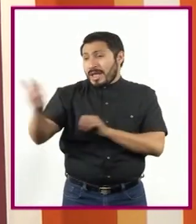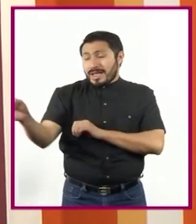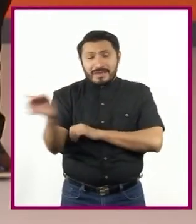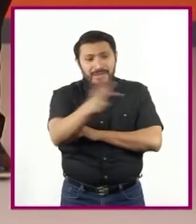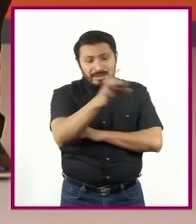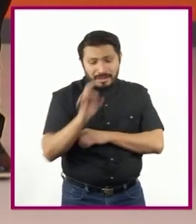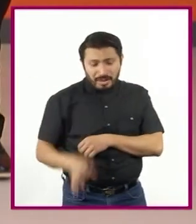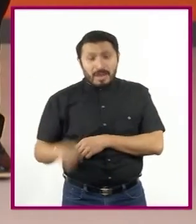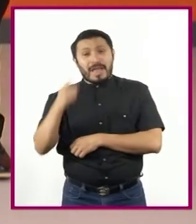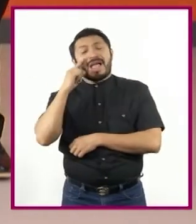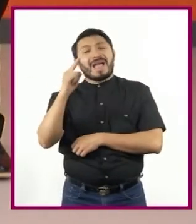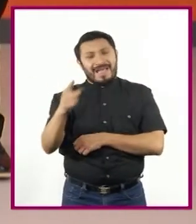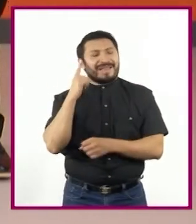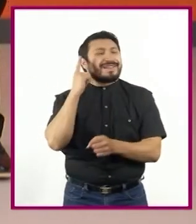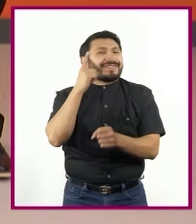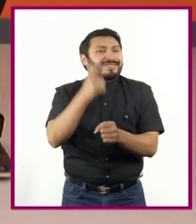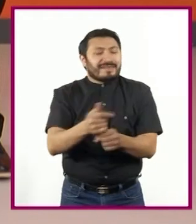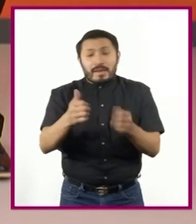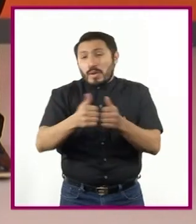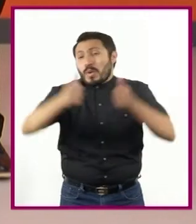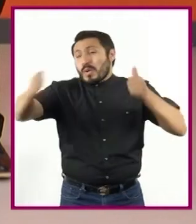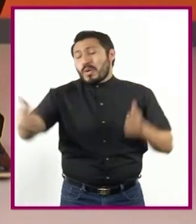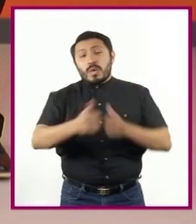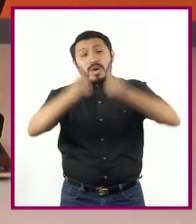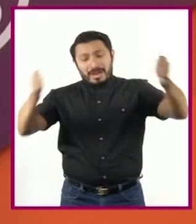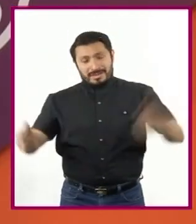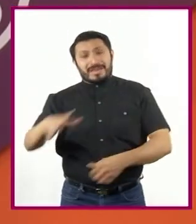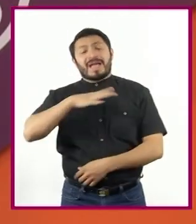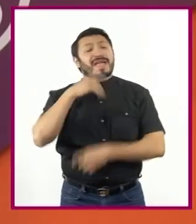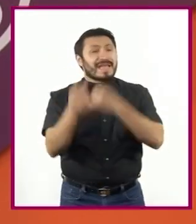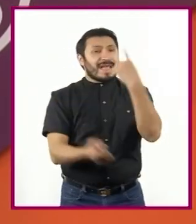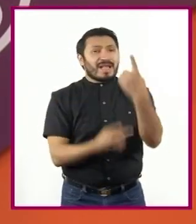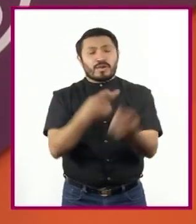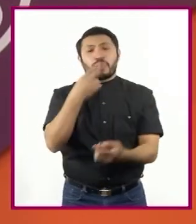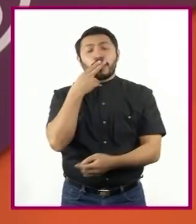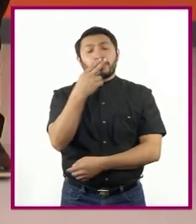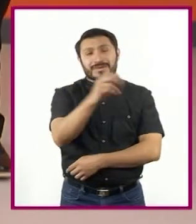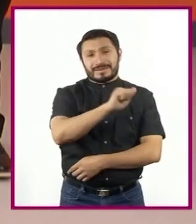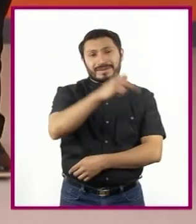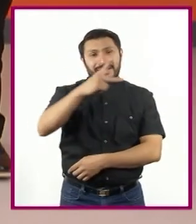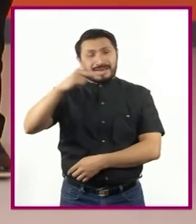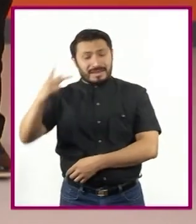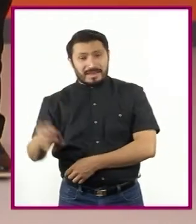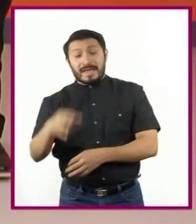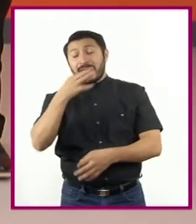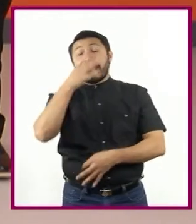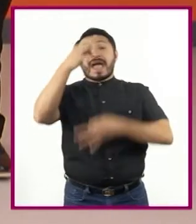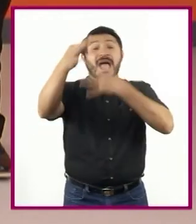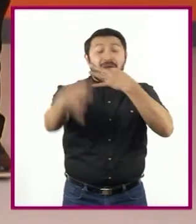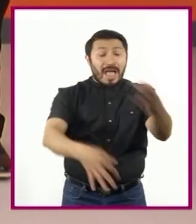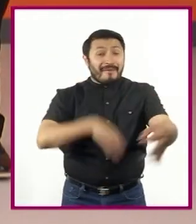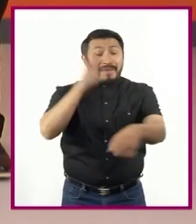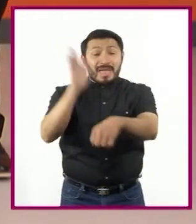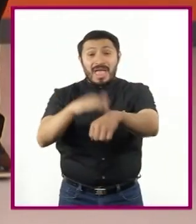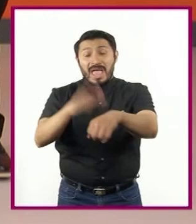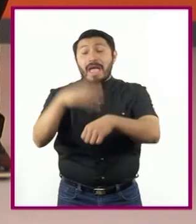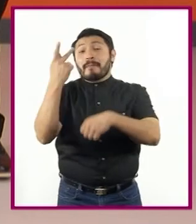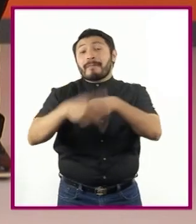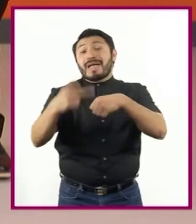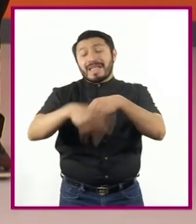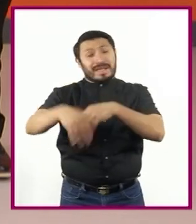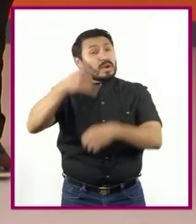distancia. Incluso existen prototipos que utilizan aplicaciones que avisan del peligro de los objetos por medio del celular.